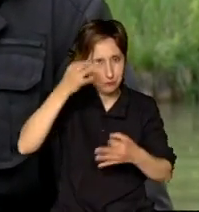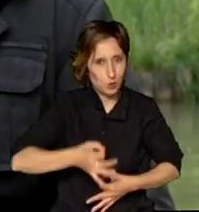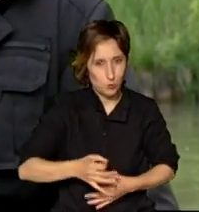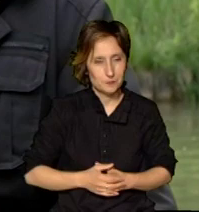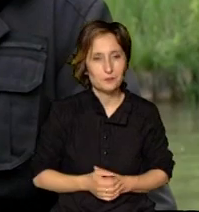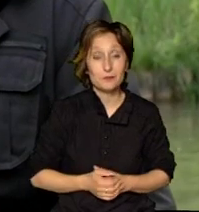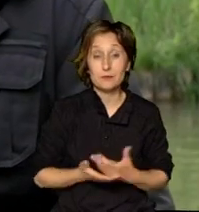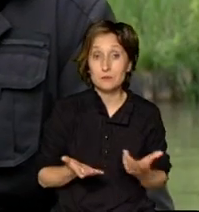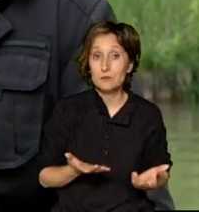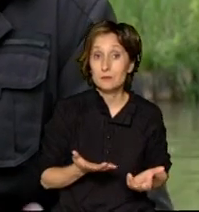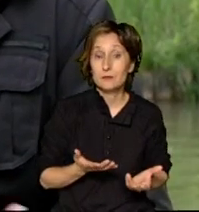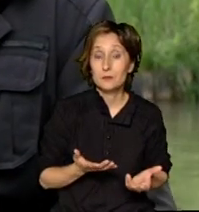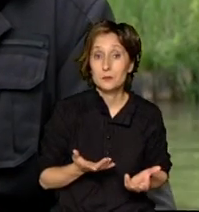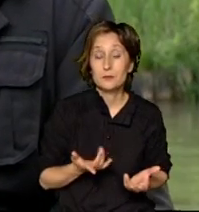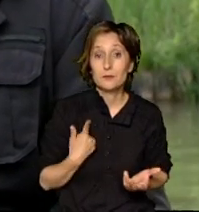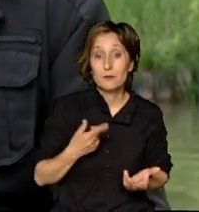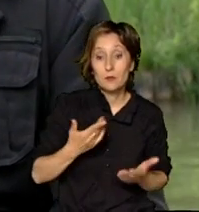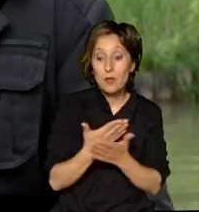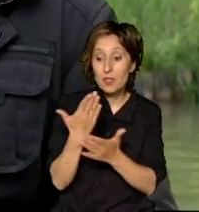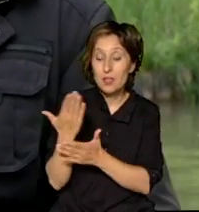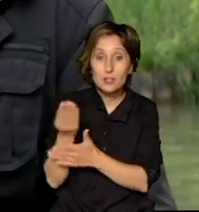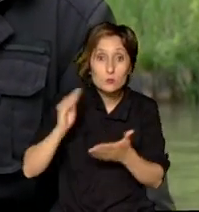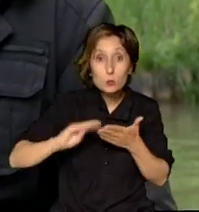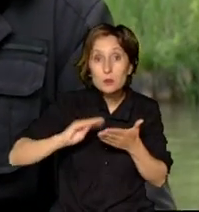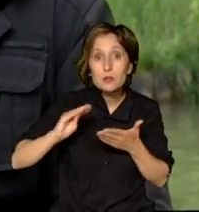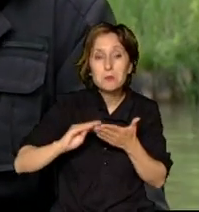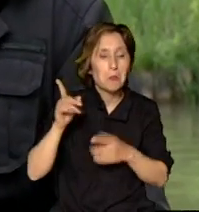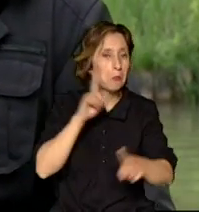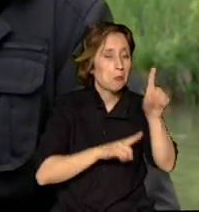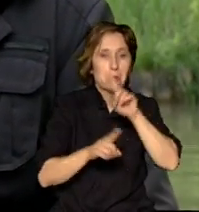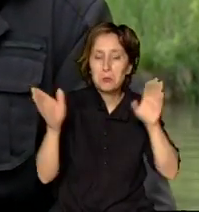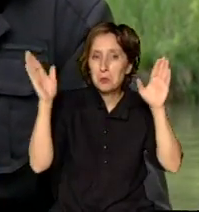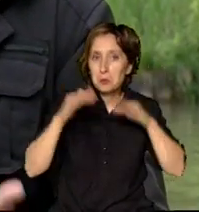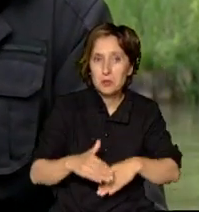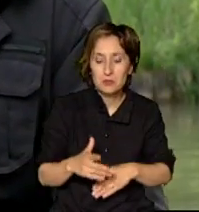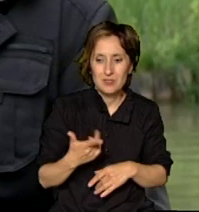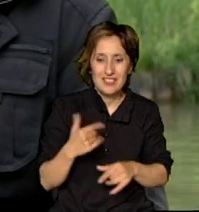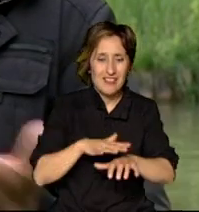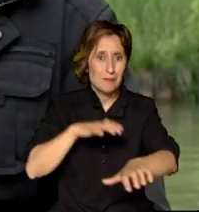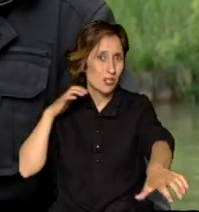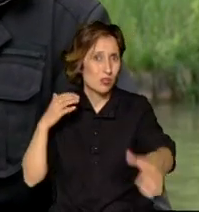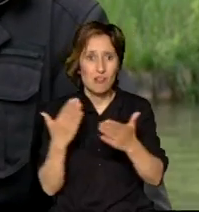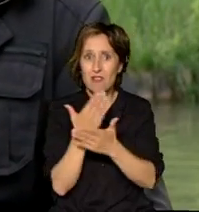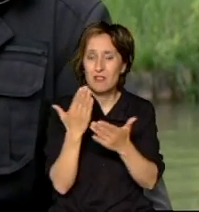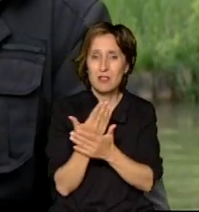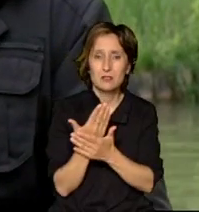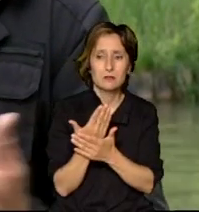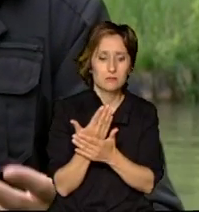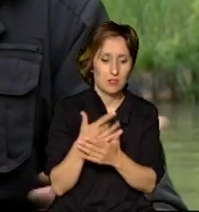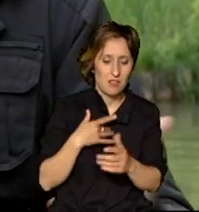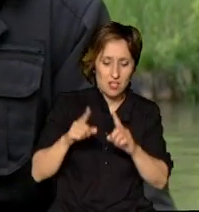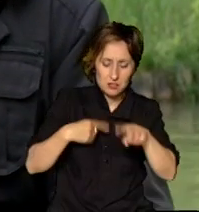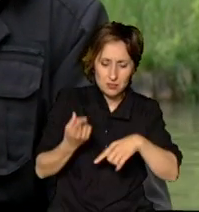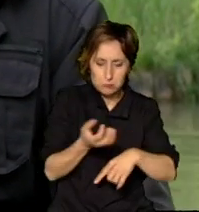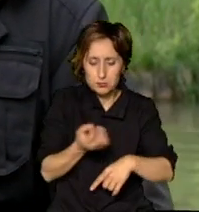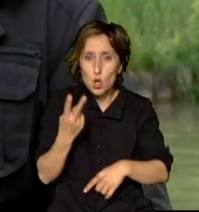bueno, prácticamente muchos días, o incluso no hay ningún problema por decir que la mayoría de los días damos en el clavo de un día para otro, incluso